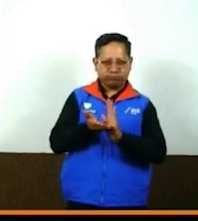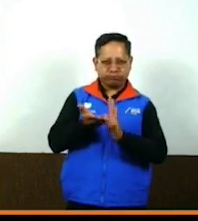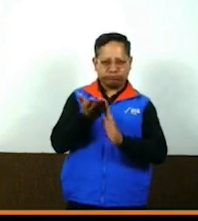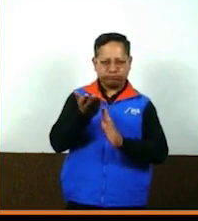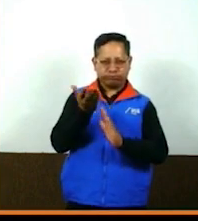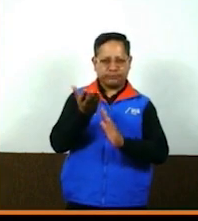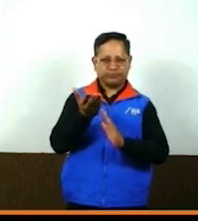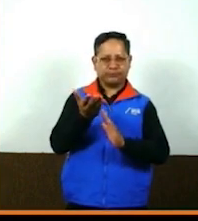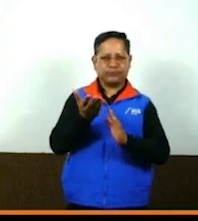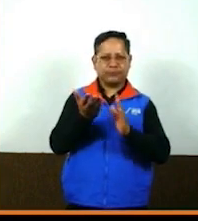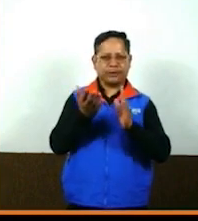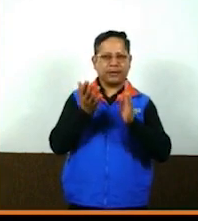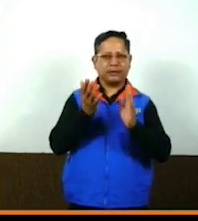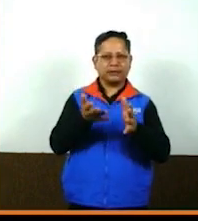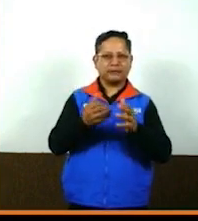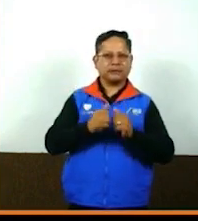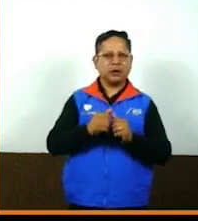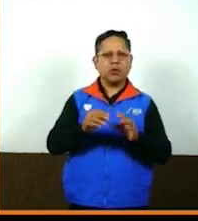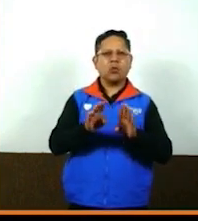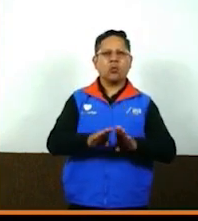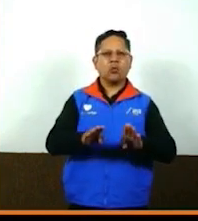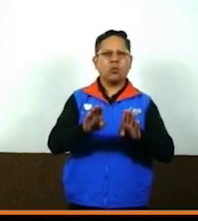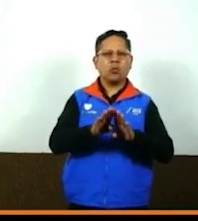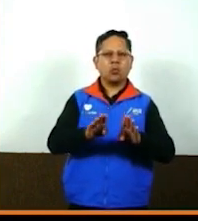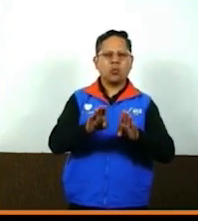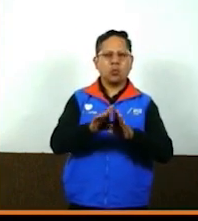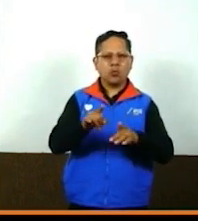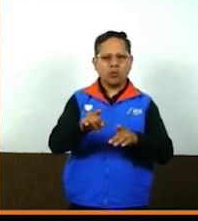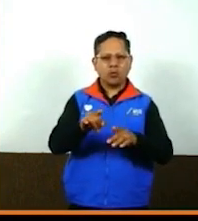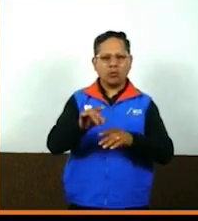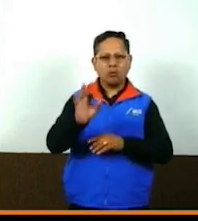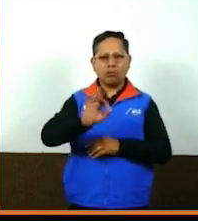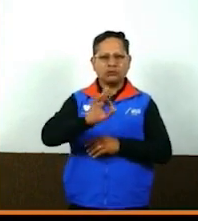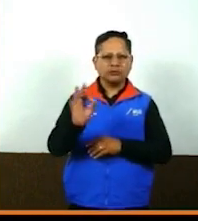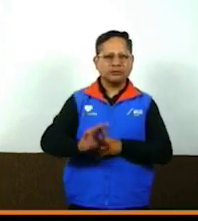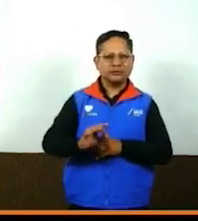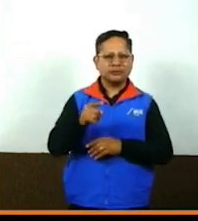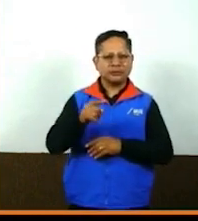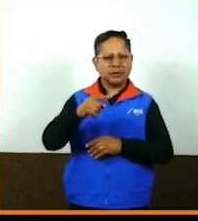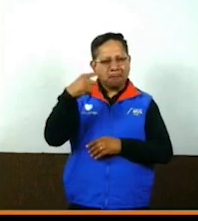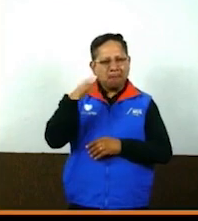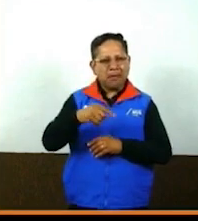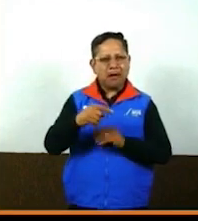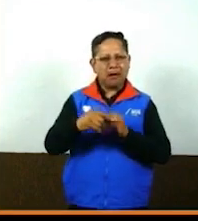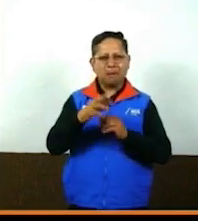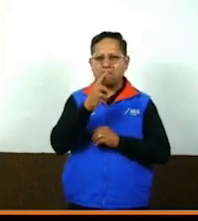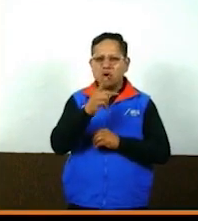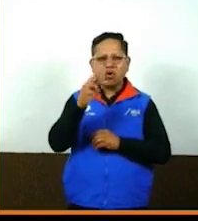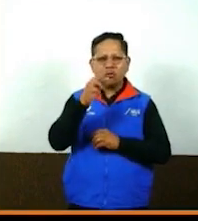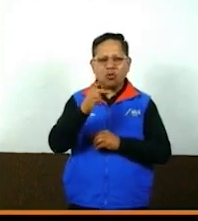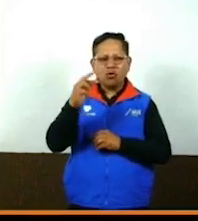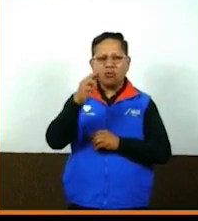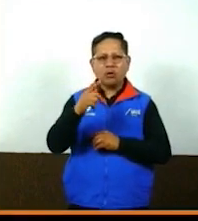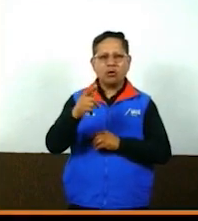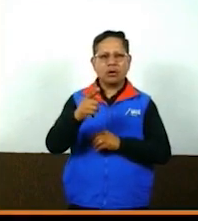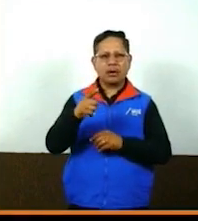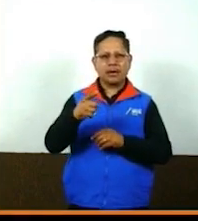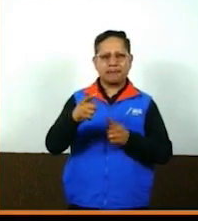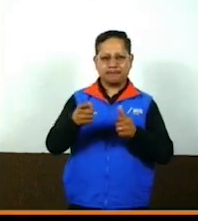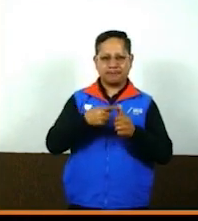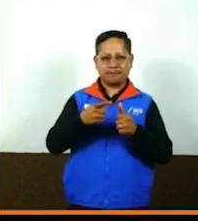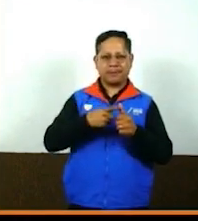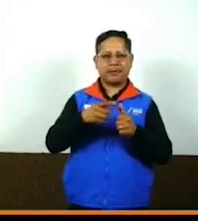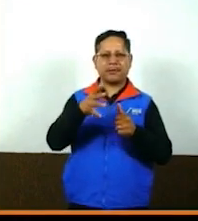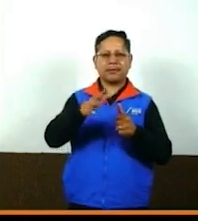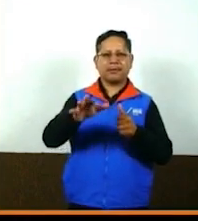nuestro sistema de gestión ambiental decía, no, pues ¿cuánto va a ser el porcentaje que vamos a mejorar año con año? Y nos pusimos el primer reto y dijimos, no,